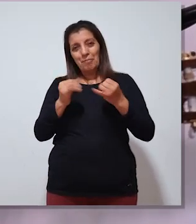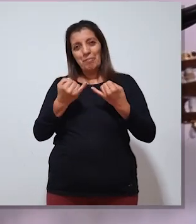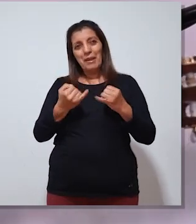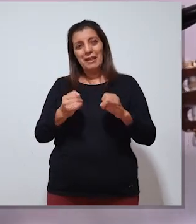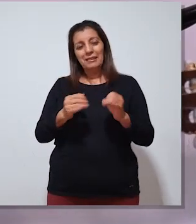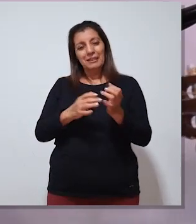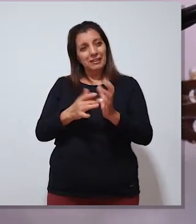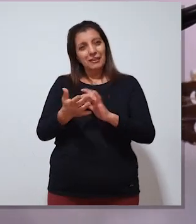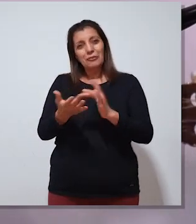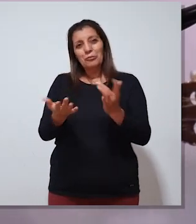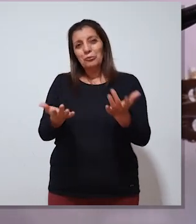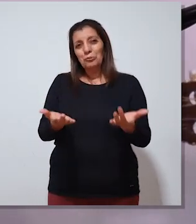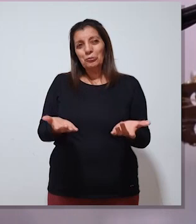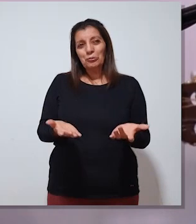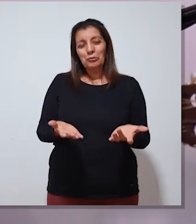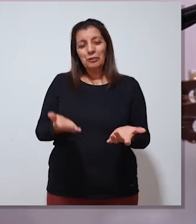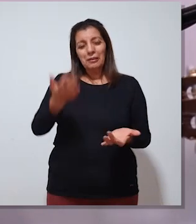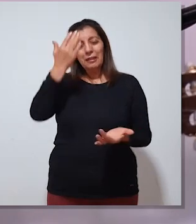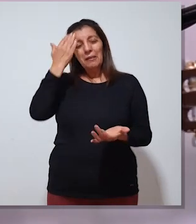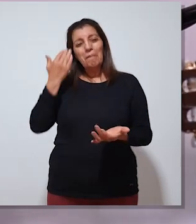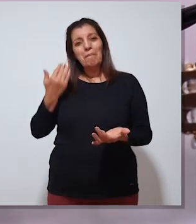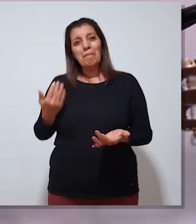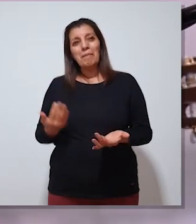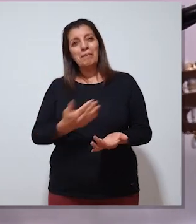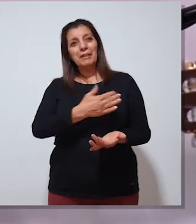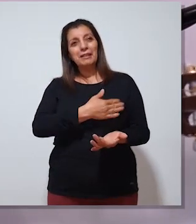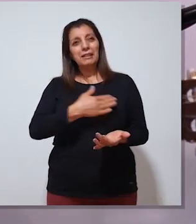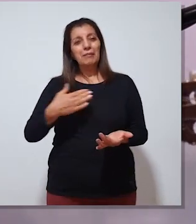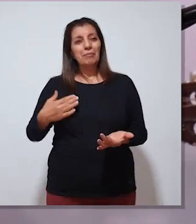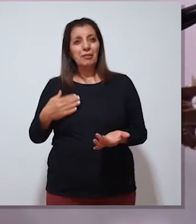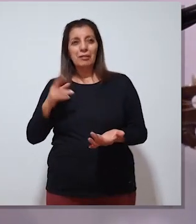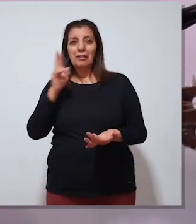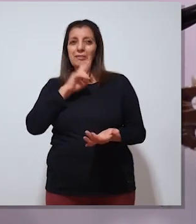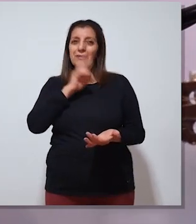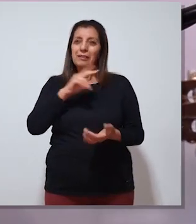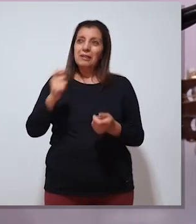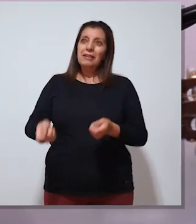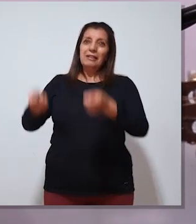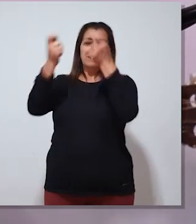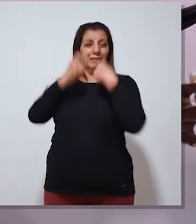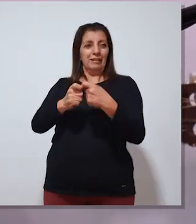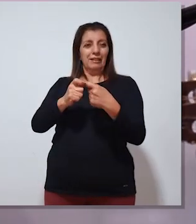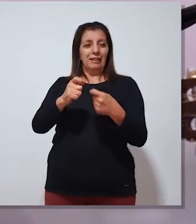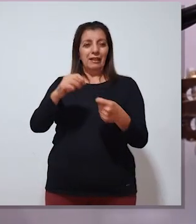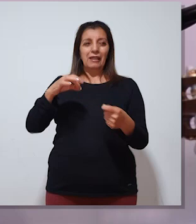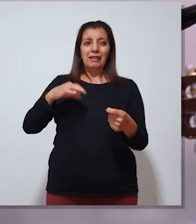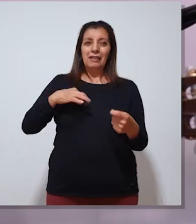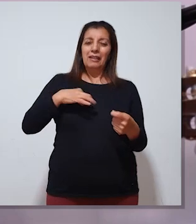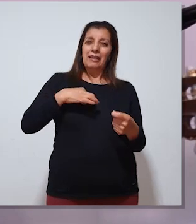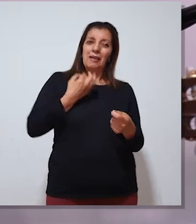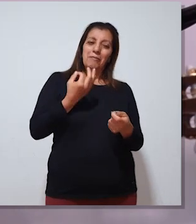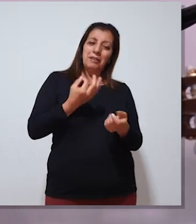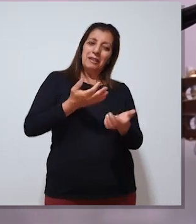paz, María, mujer, que regalas la vida sin